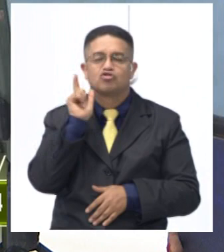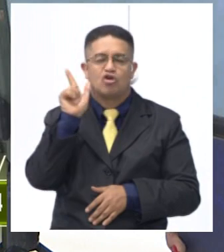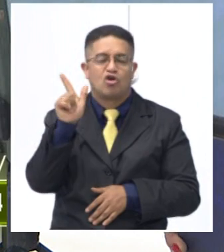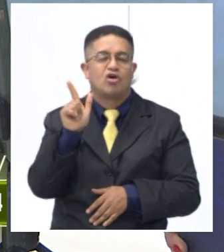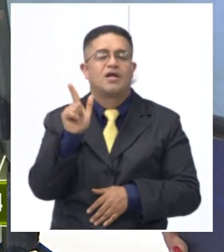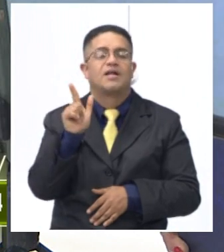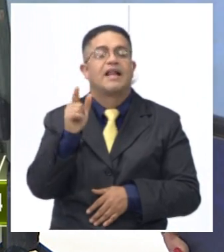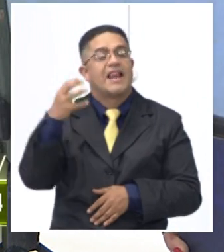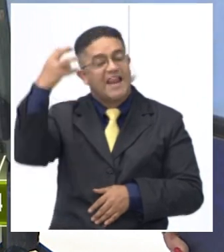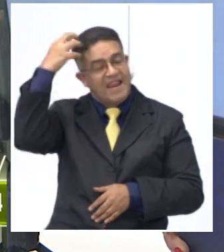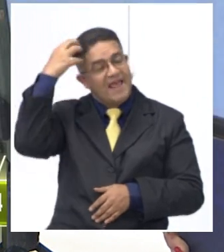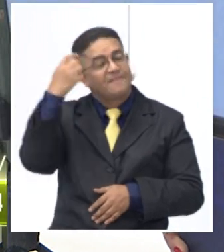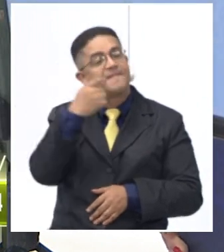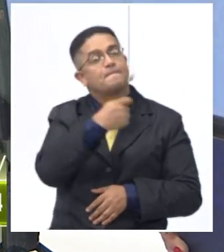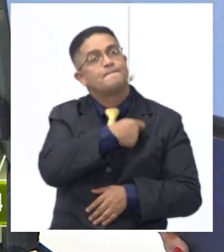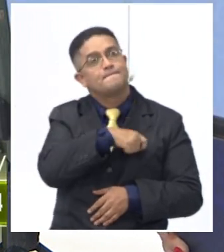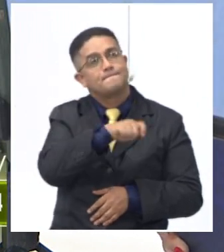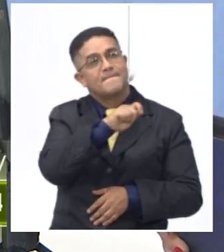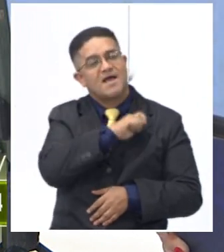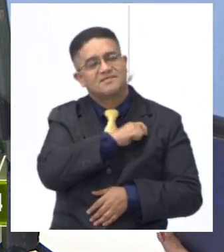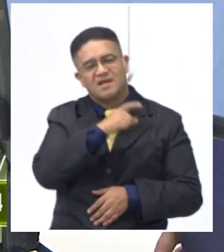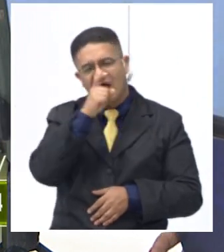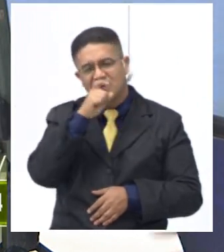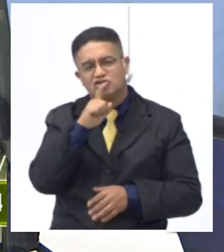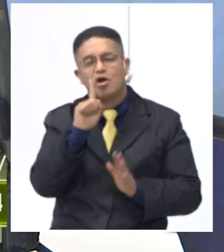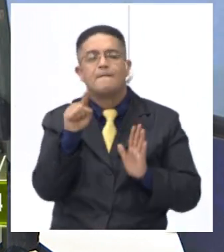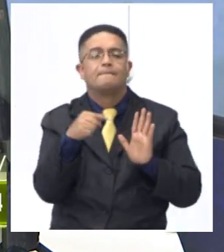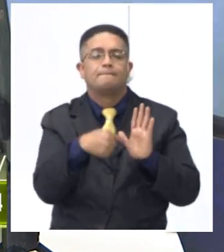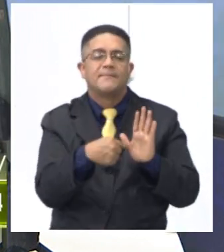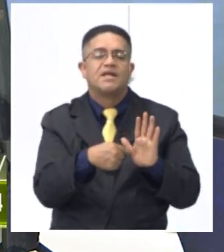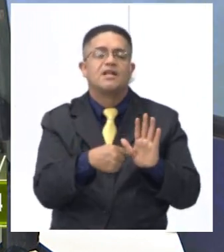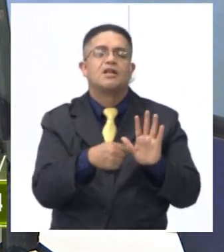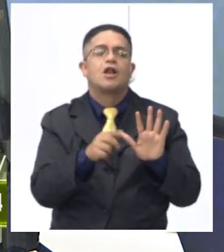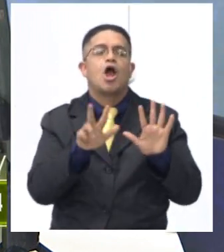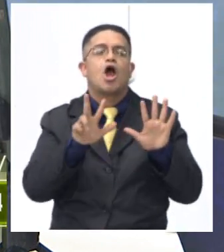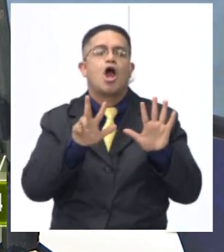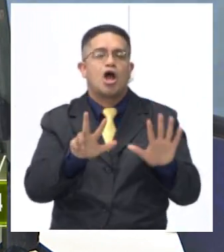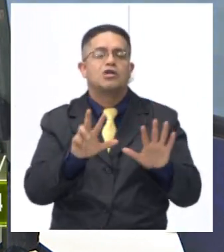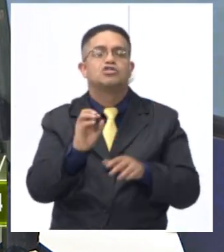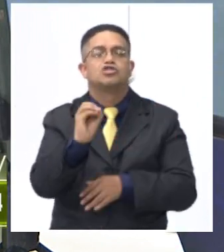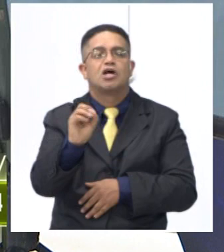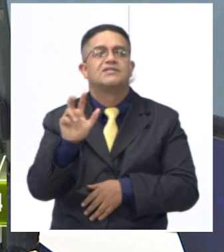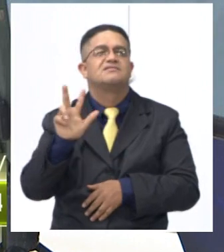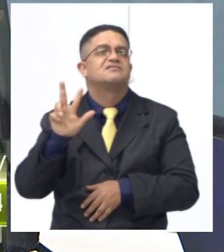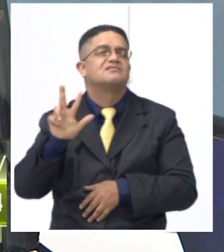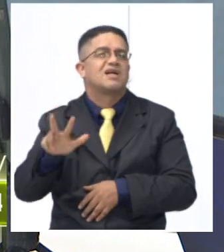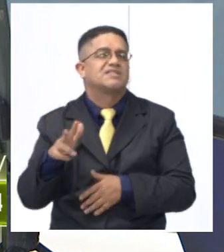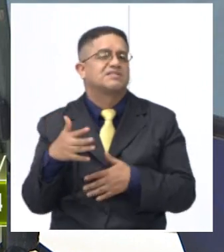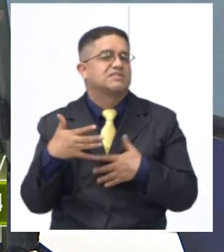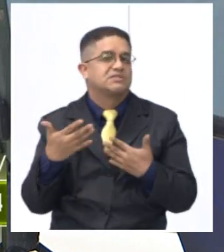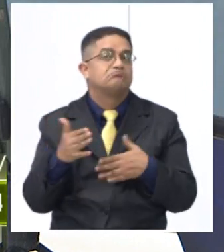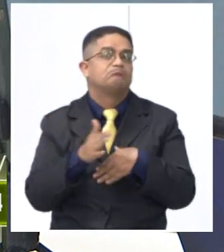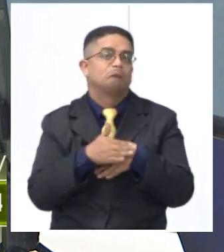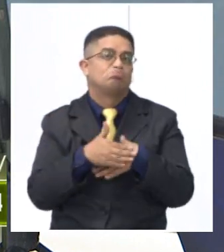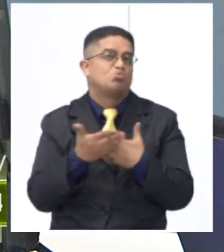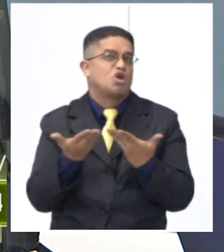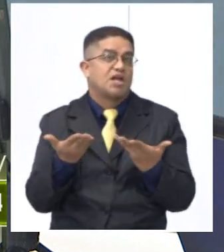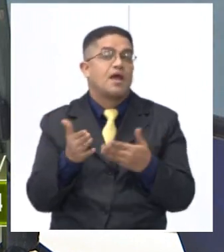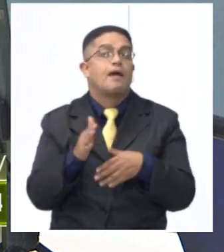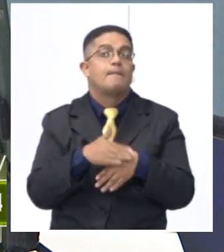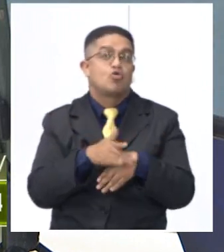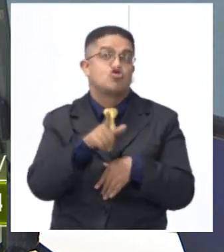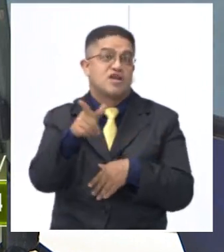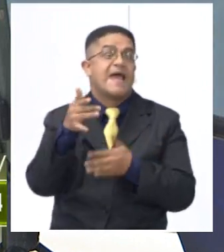perdón, el rey de España, en 1803, el 30 de noviembre, cuando lo mandan a La Coruña, es porque se le había muerto una hija de